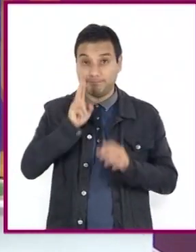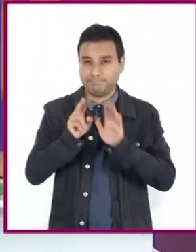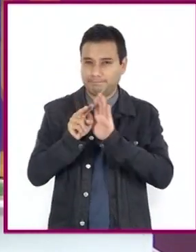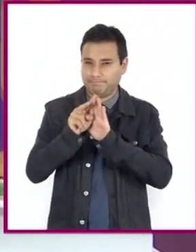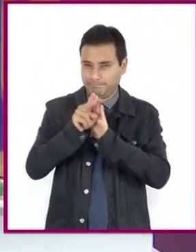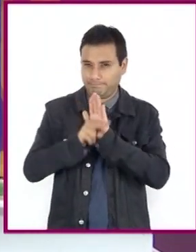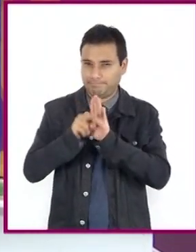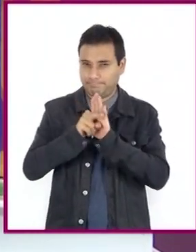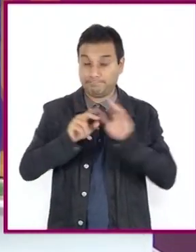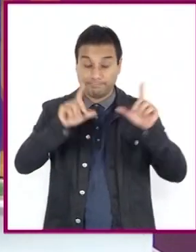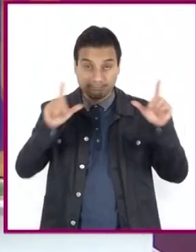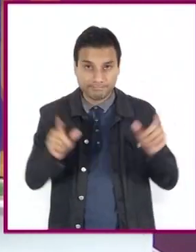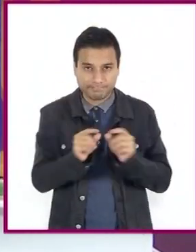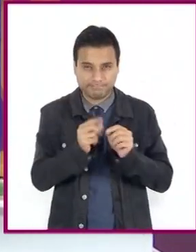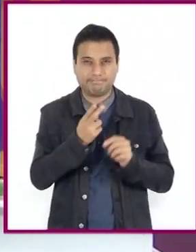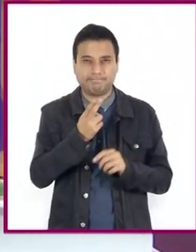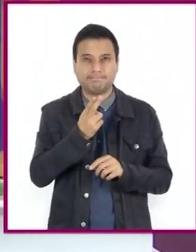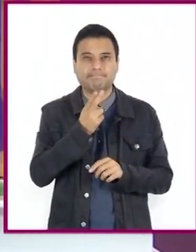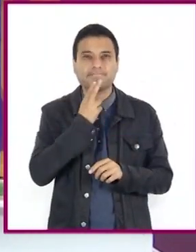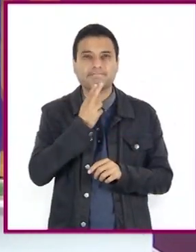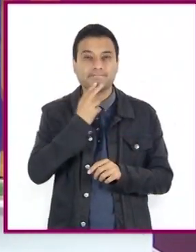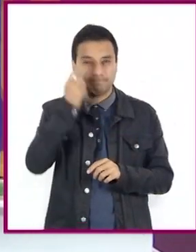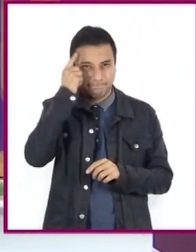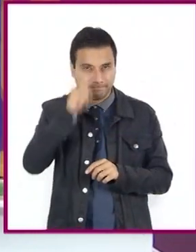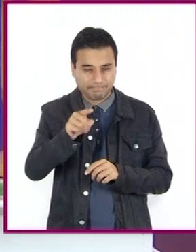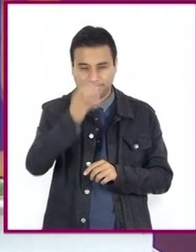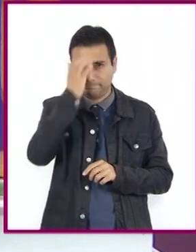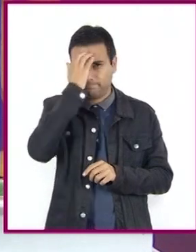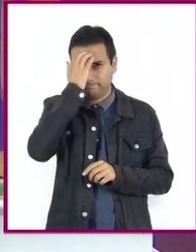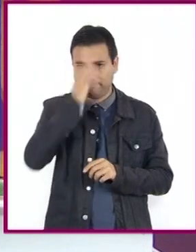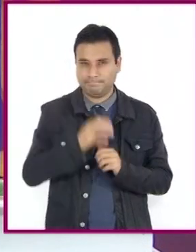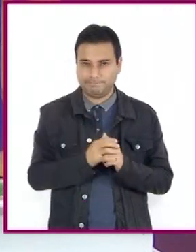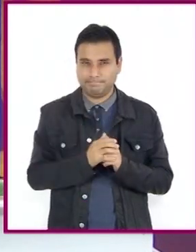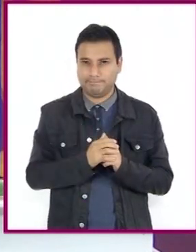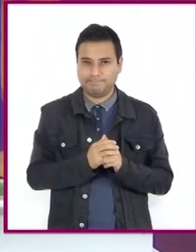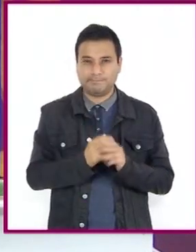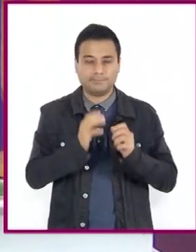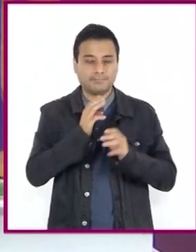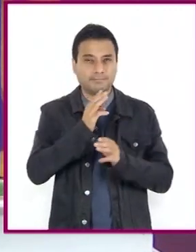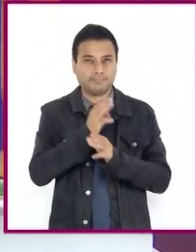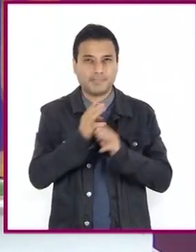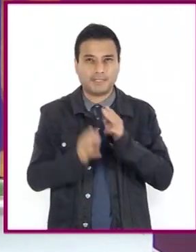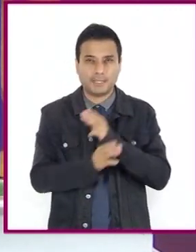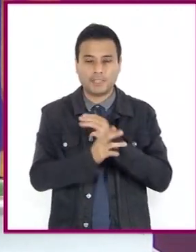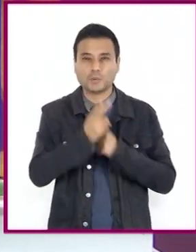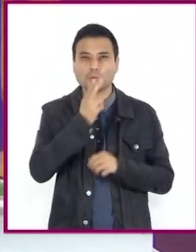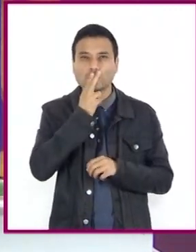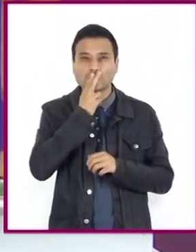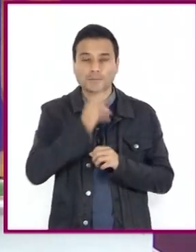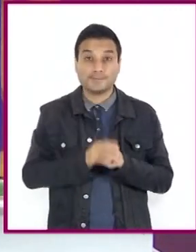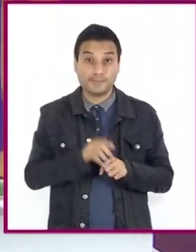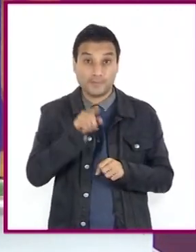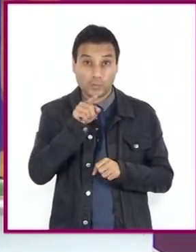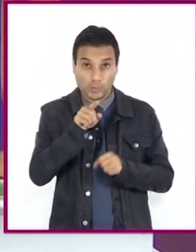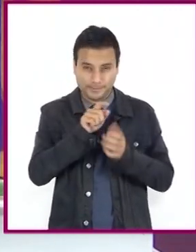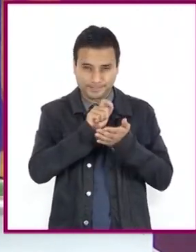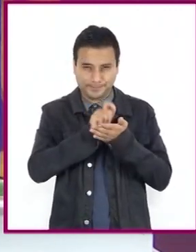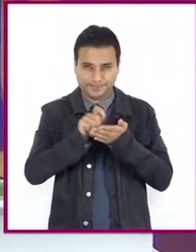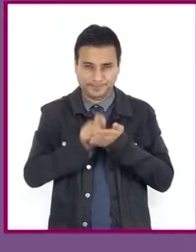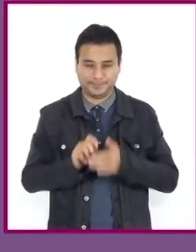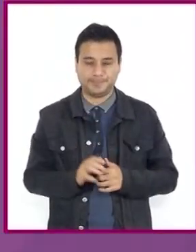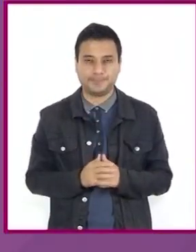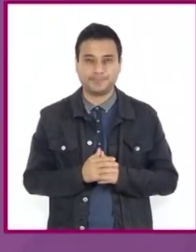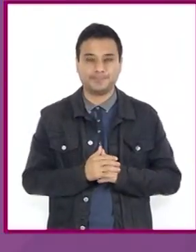breve, pero nos servirá para repasar el principio de conservación de la materia. ¿Lo recuerdan? Redáctenlo en su cuaderno con sus propias